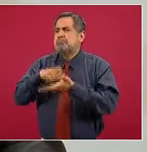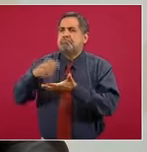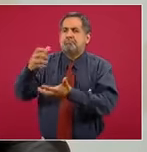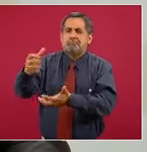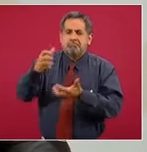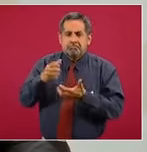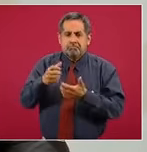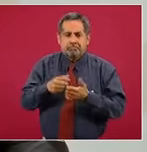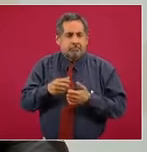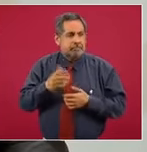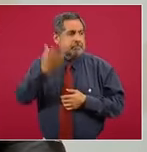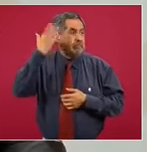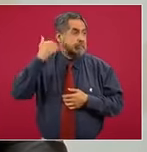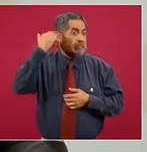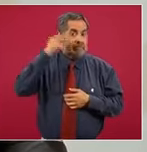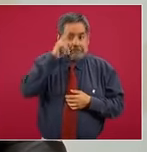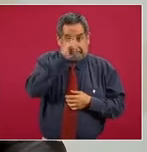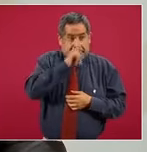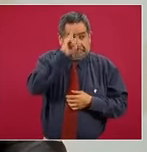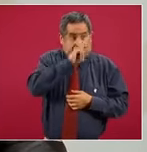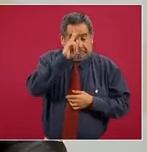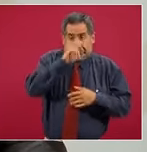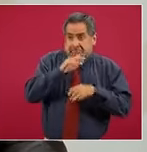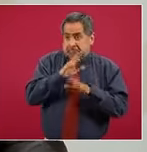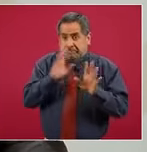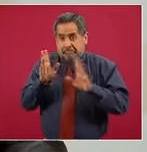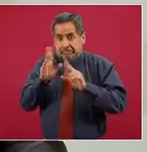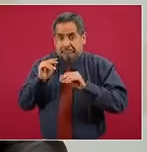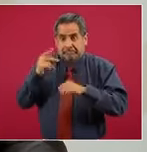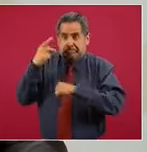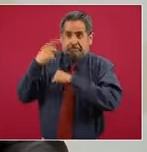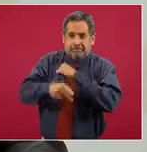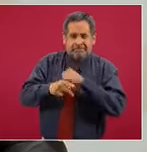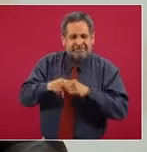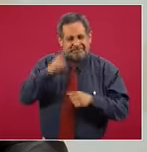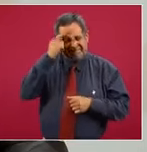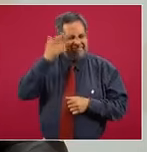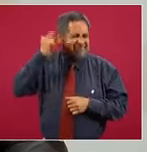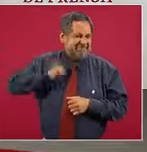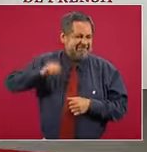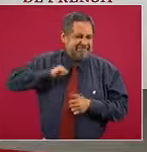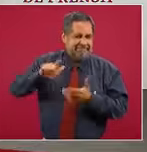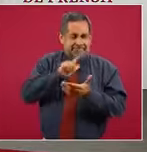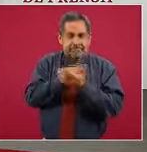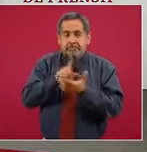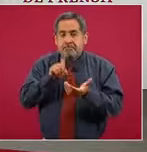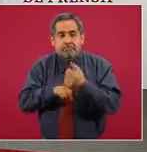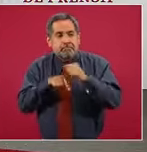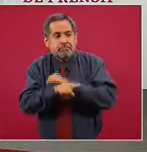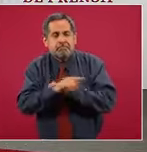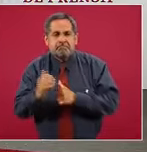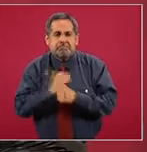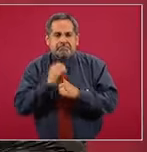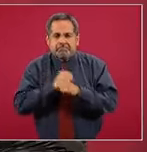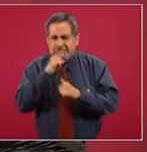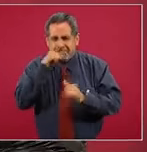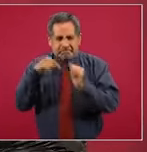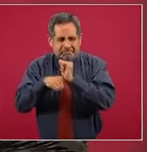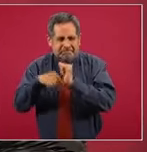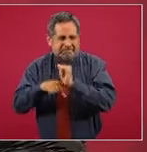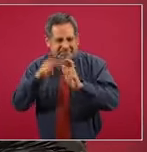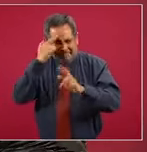En tiempos de Al Capone era el peor de los delitos que había, y había bares clandestinos